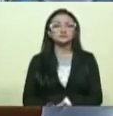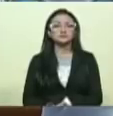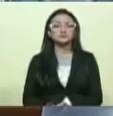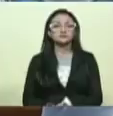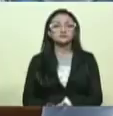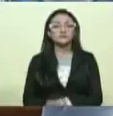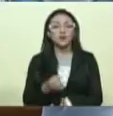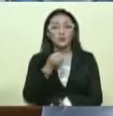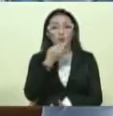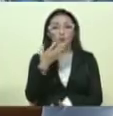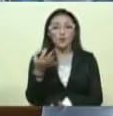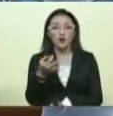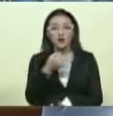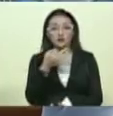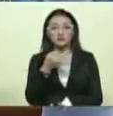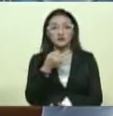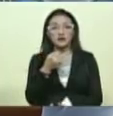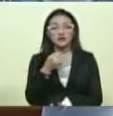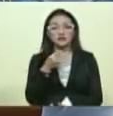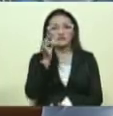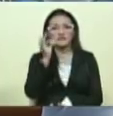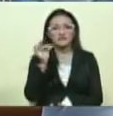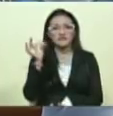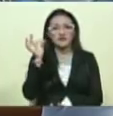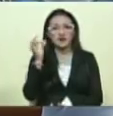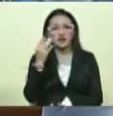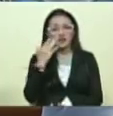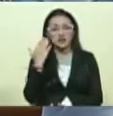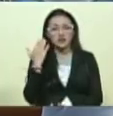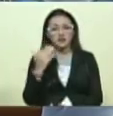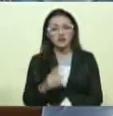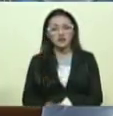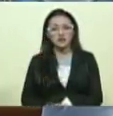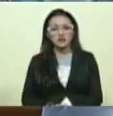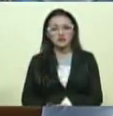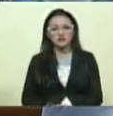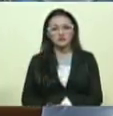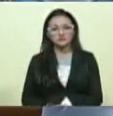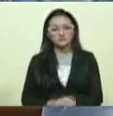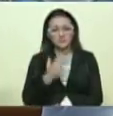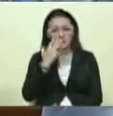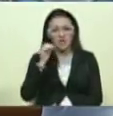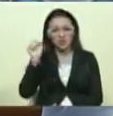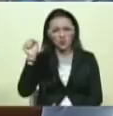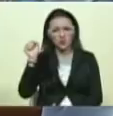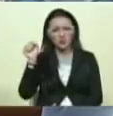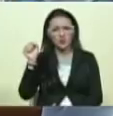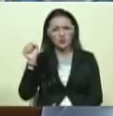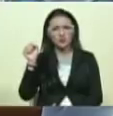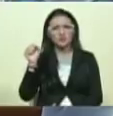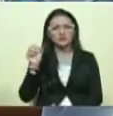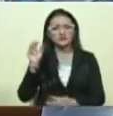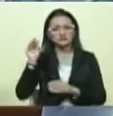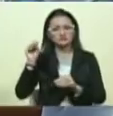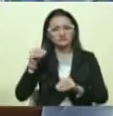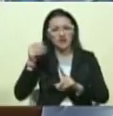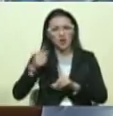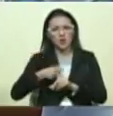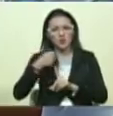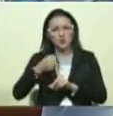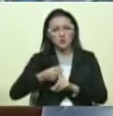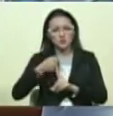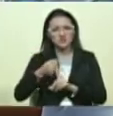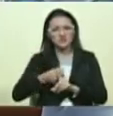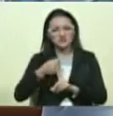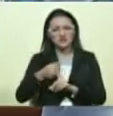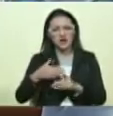Buenas tardes, fiscal. Nos gustaría conocer, el jefe de Estado ha hecho un llamado reiterado a esta lucha frontal